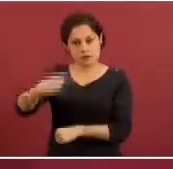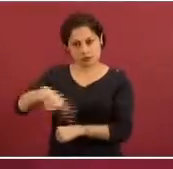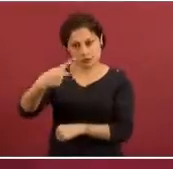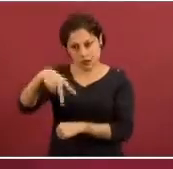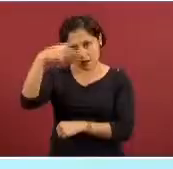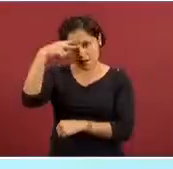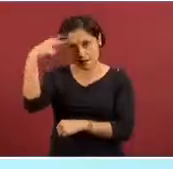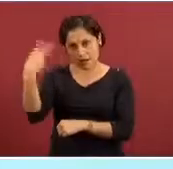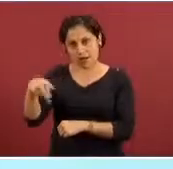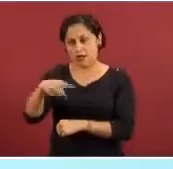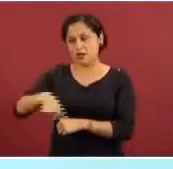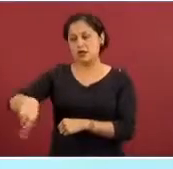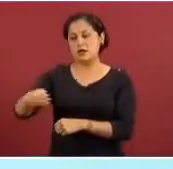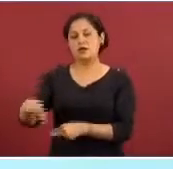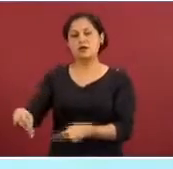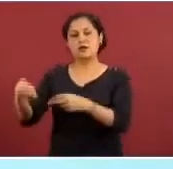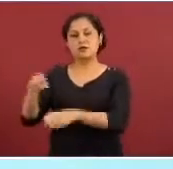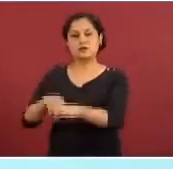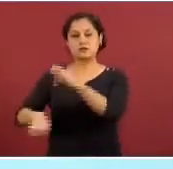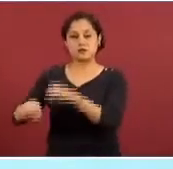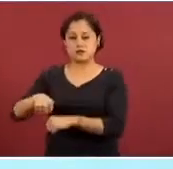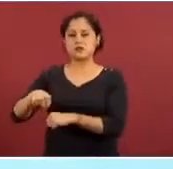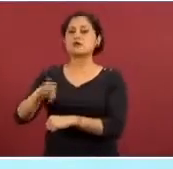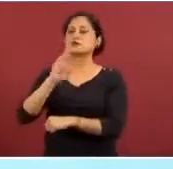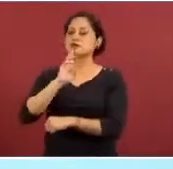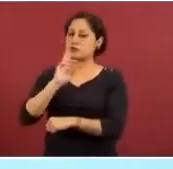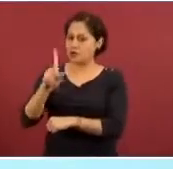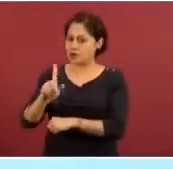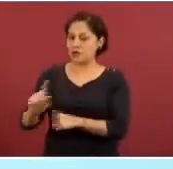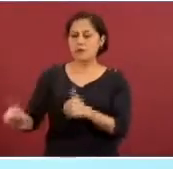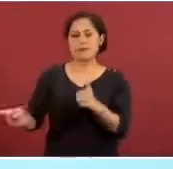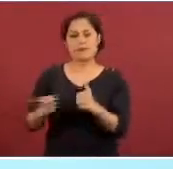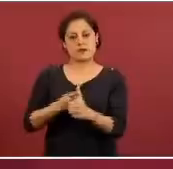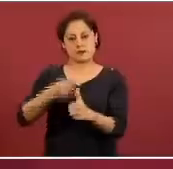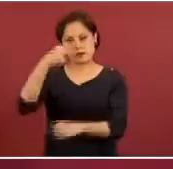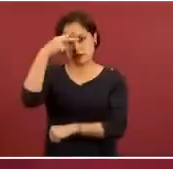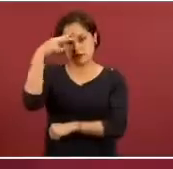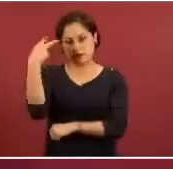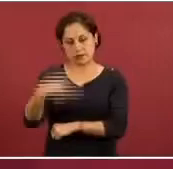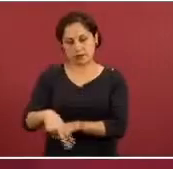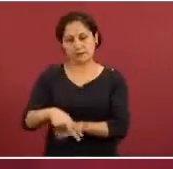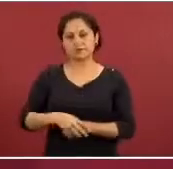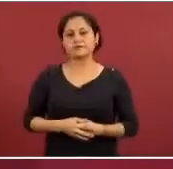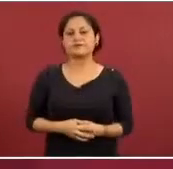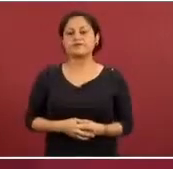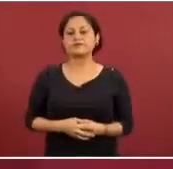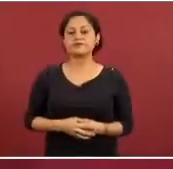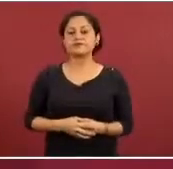doméstico. Hay que tener presente que la patria es primero.